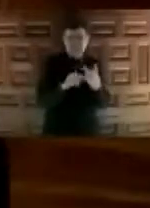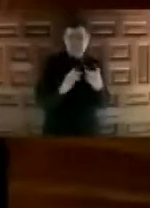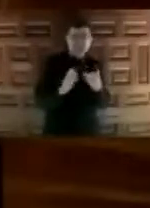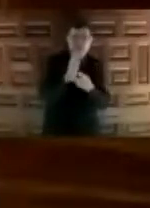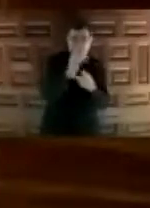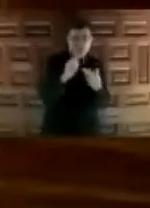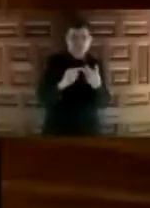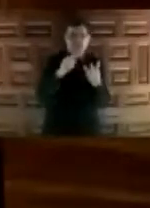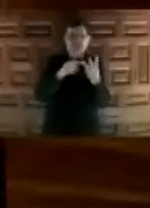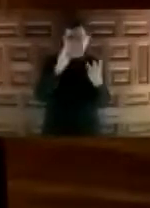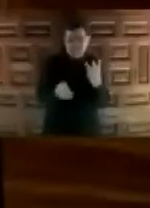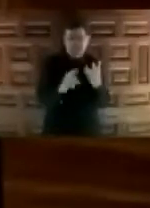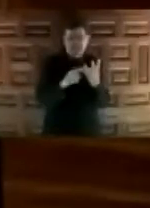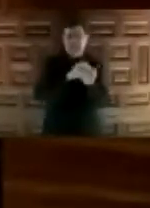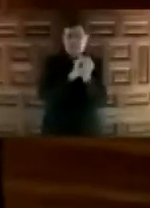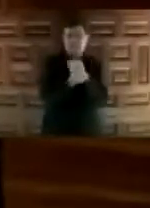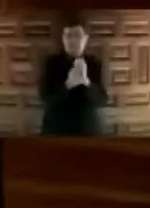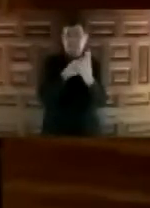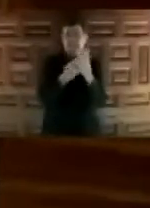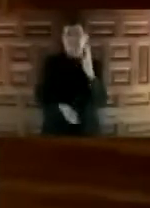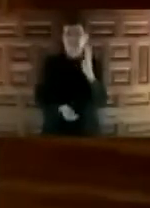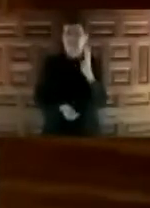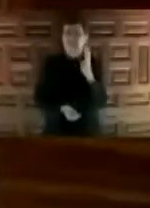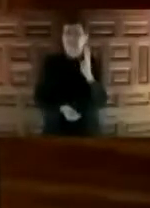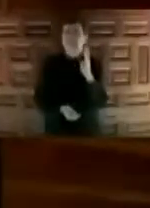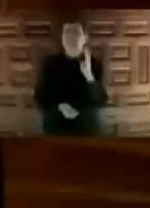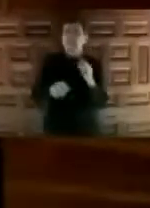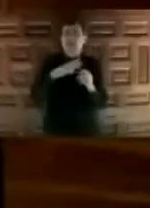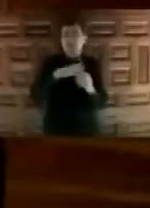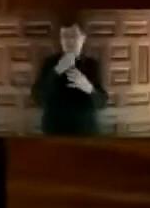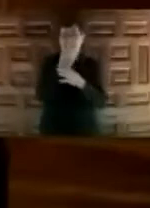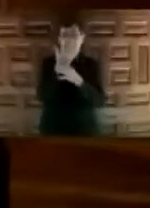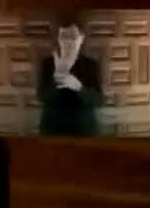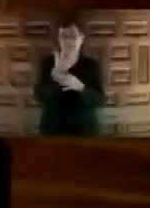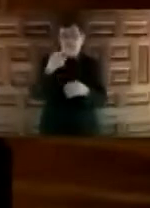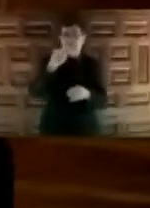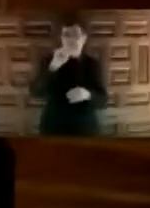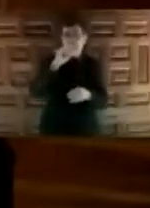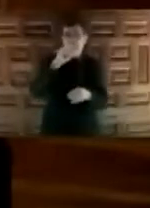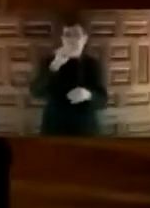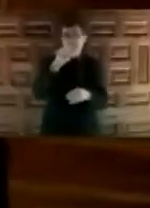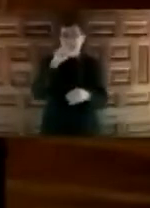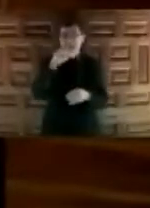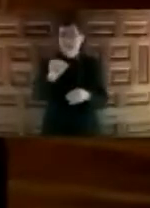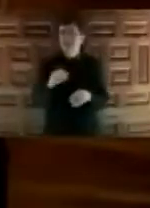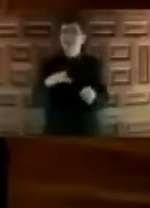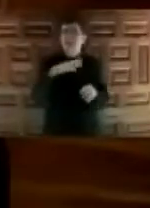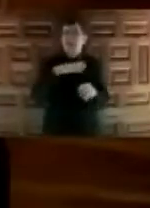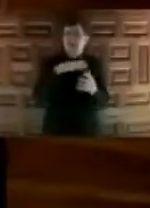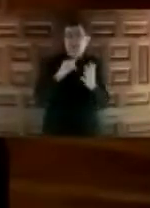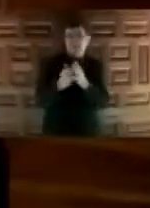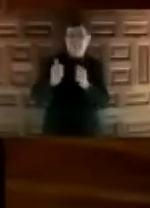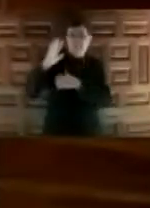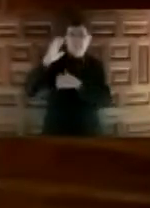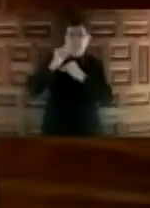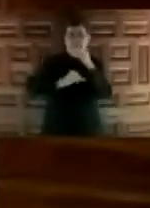accesible, aceptable y adaptable. Este concepto lo desarrolla Tomaszewski y está en el